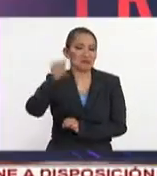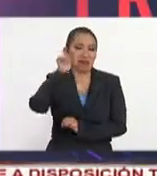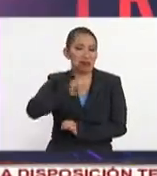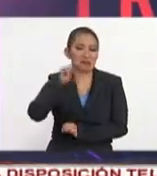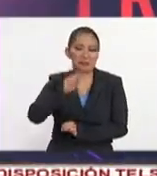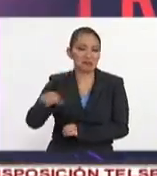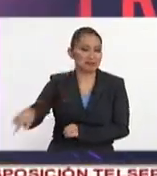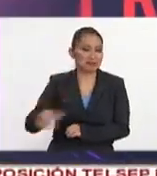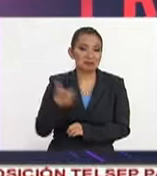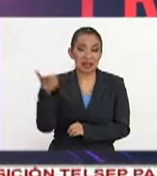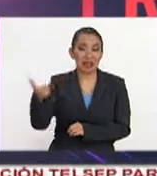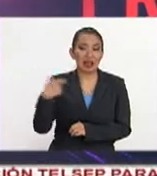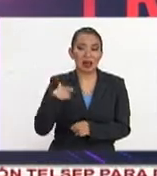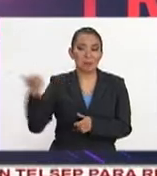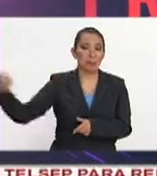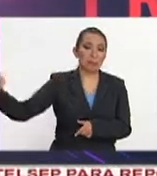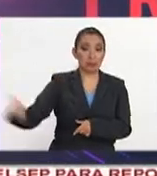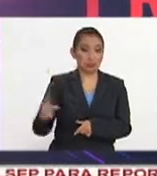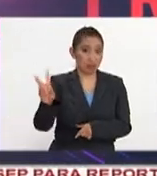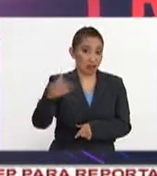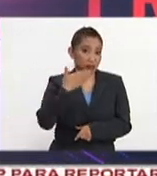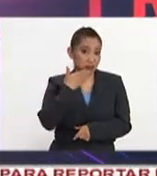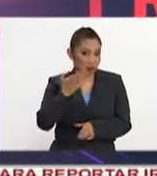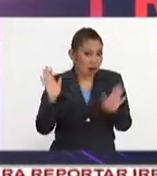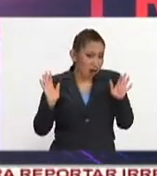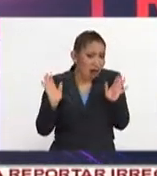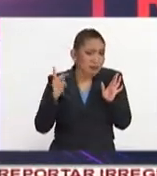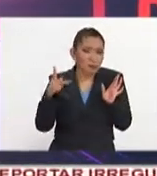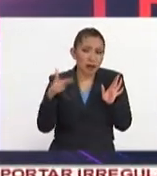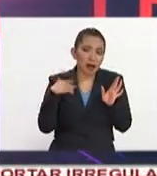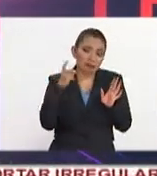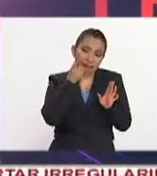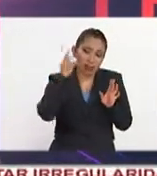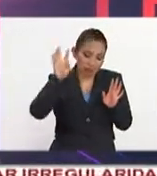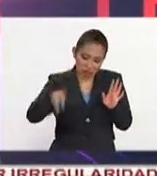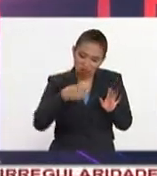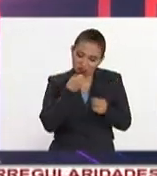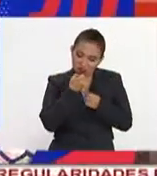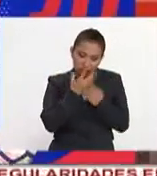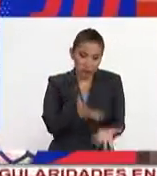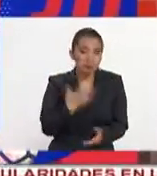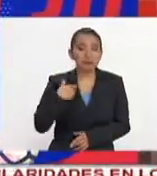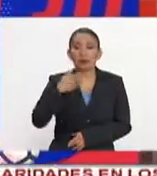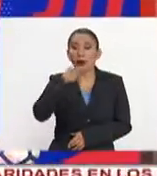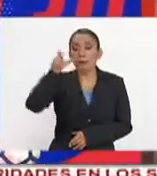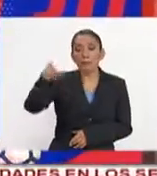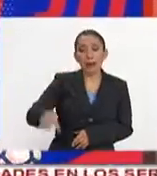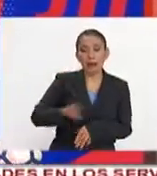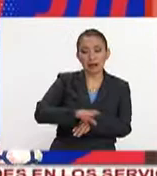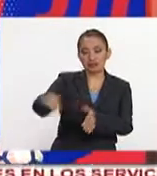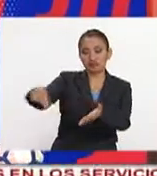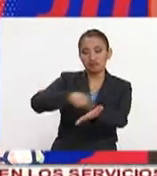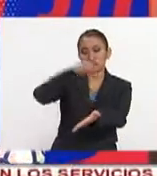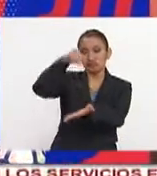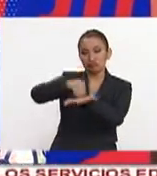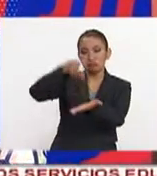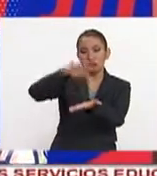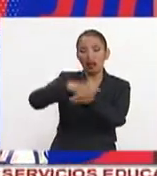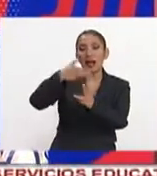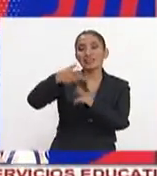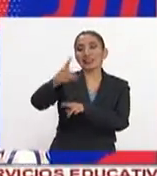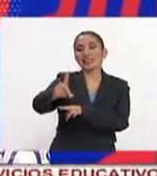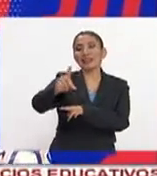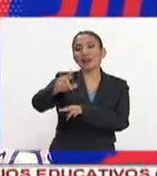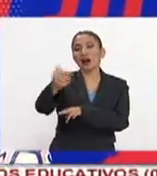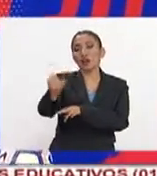lo contrario. El dinero lo llama y no está mal, pero pues hay que decir las cosas como son. El brasileño entonces firma su contrato hasta el 30